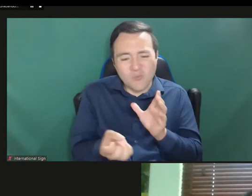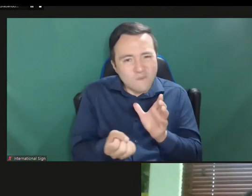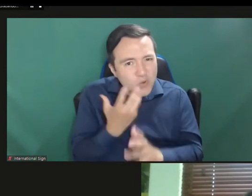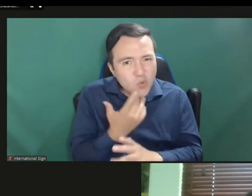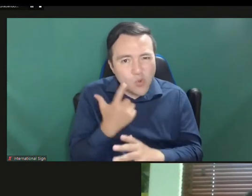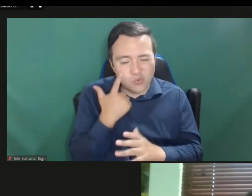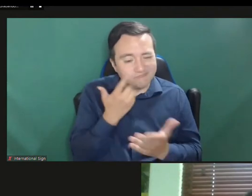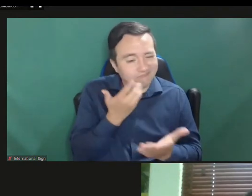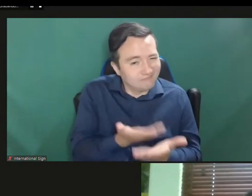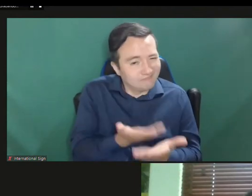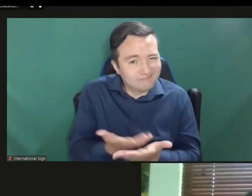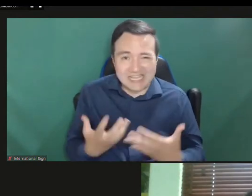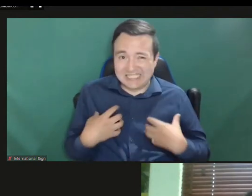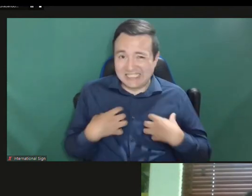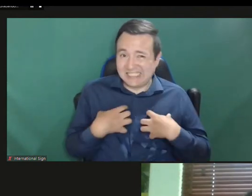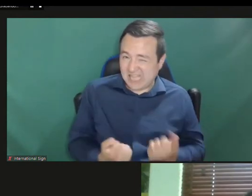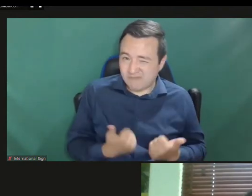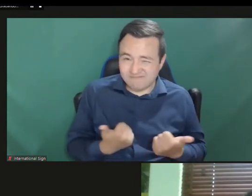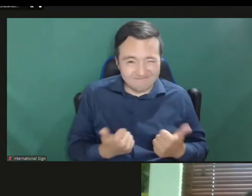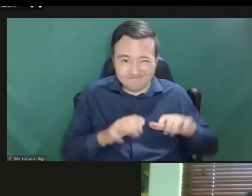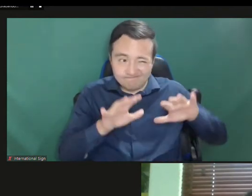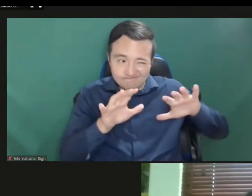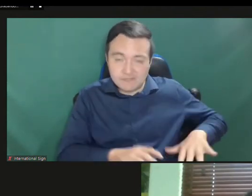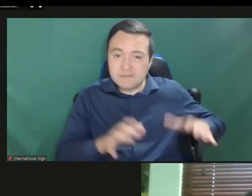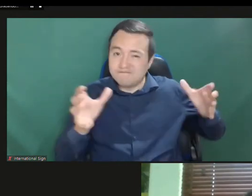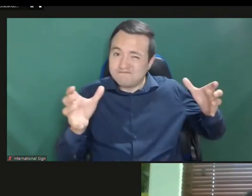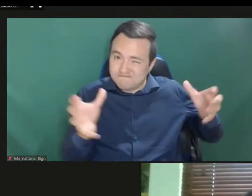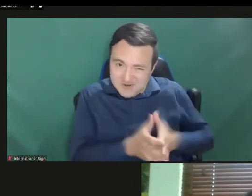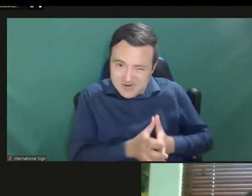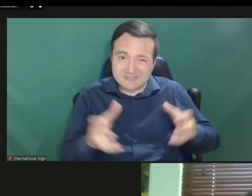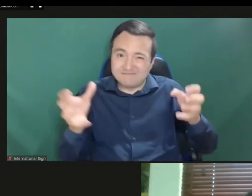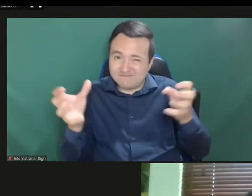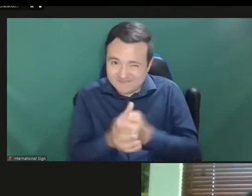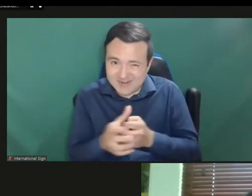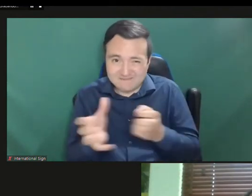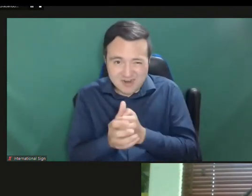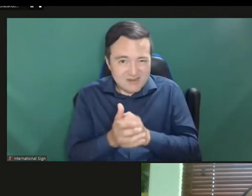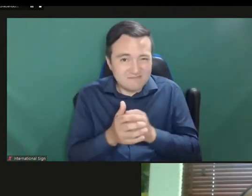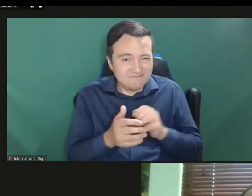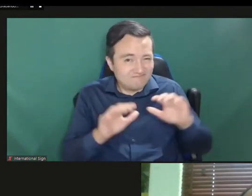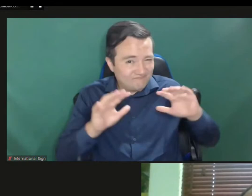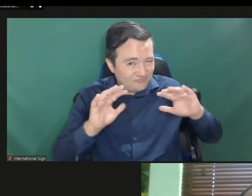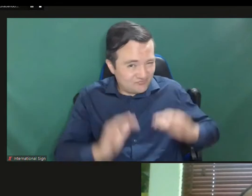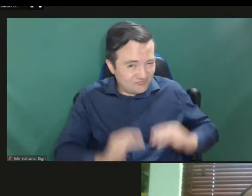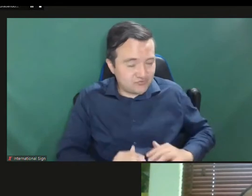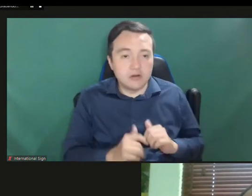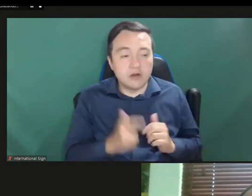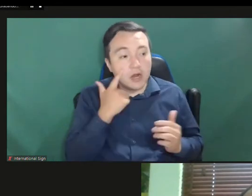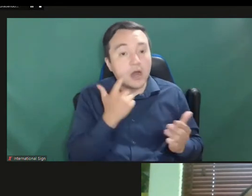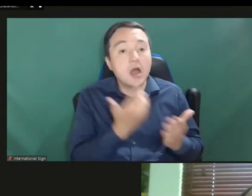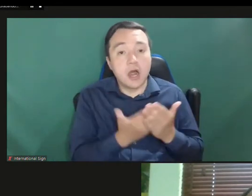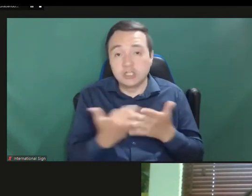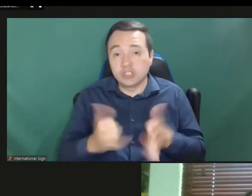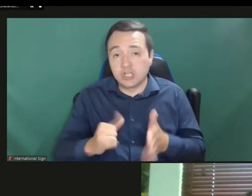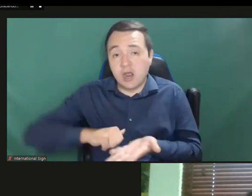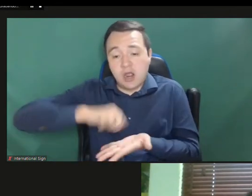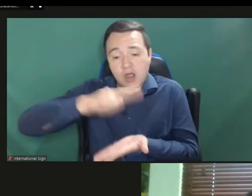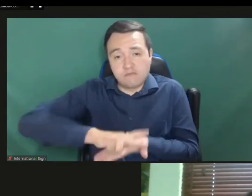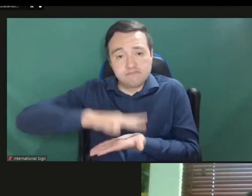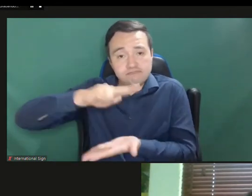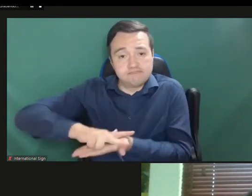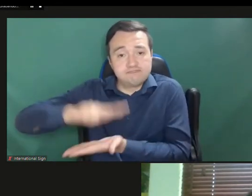como en el caso que fue la aprobación aprobación digamos de las primeras medidas de control de